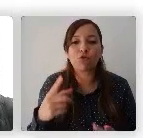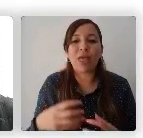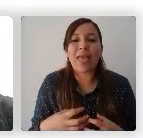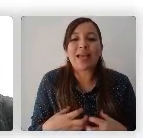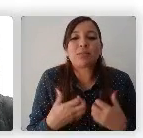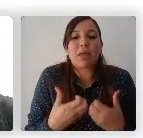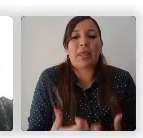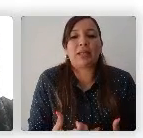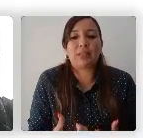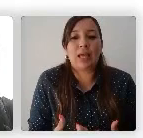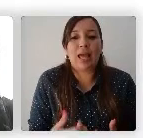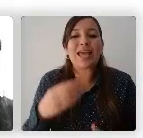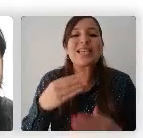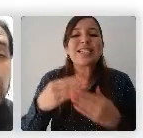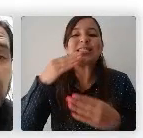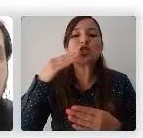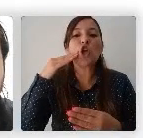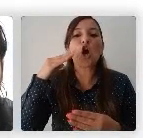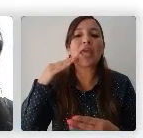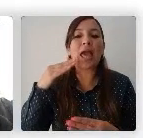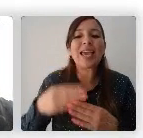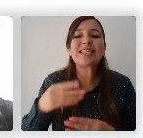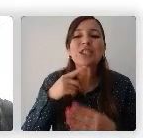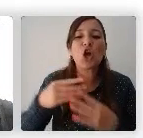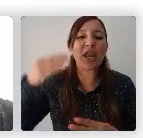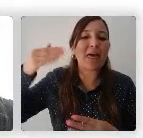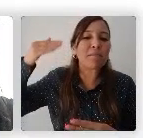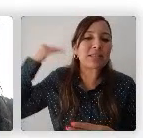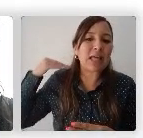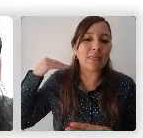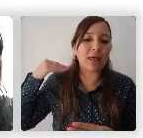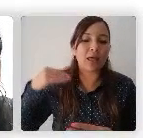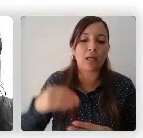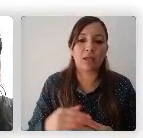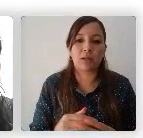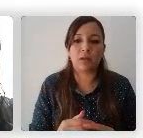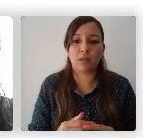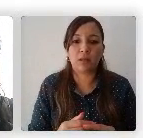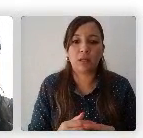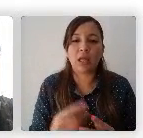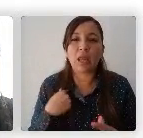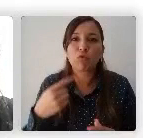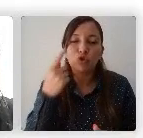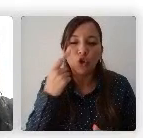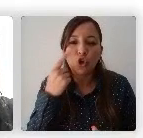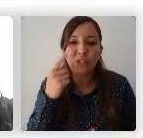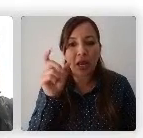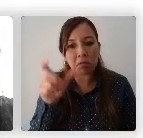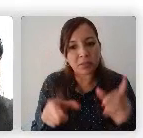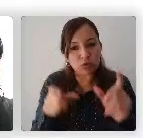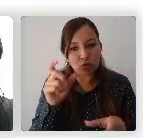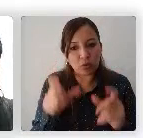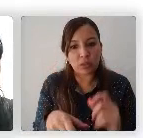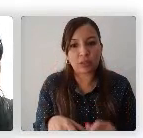que la historia detrás de cada uno de los recursos o atractivos turísticos, queremos conocer las personas,